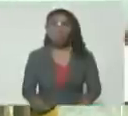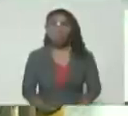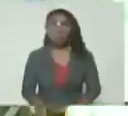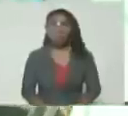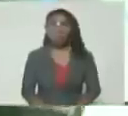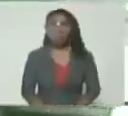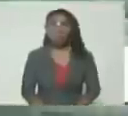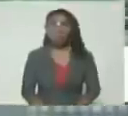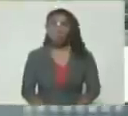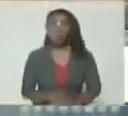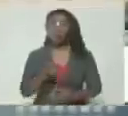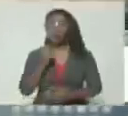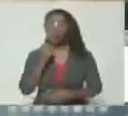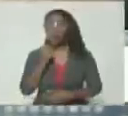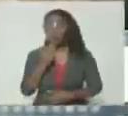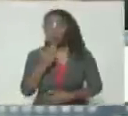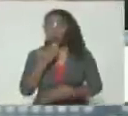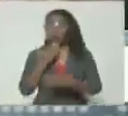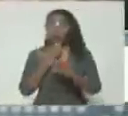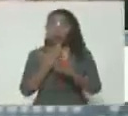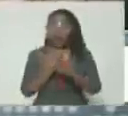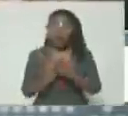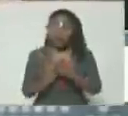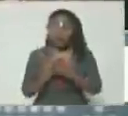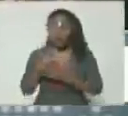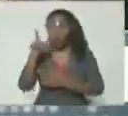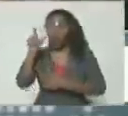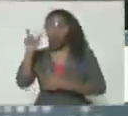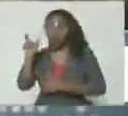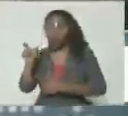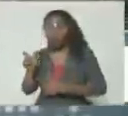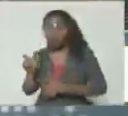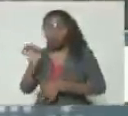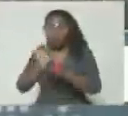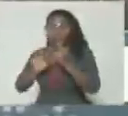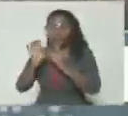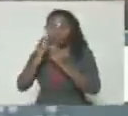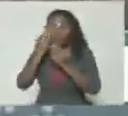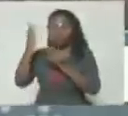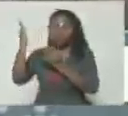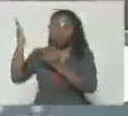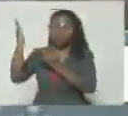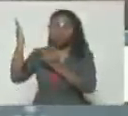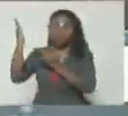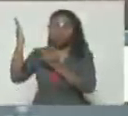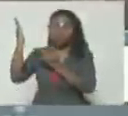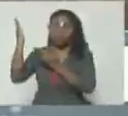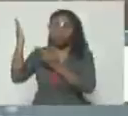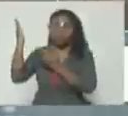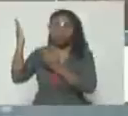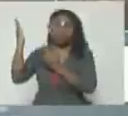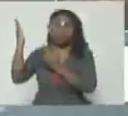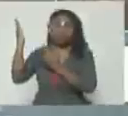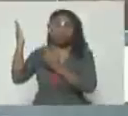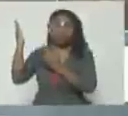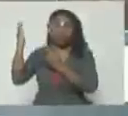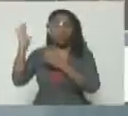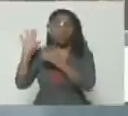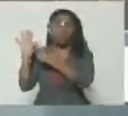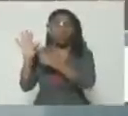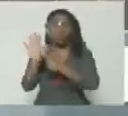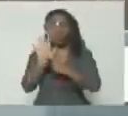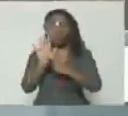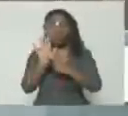Bueno, muchas gracias, Oscar, por esta explicación. Bueno, las imágenes hablan de manera